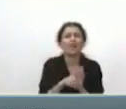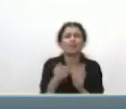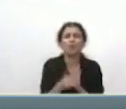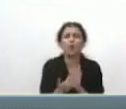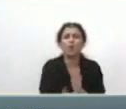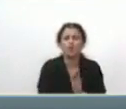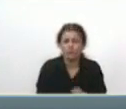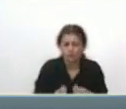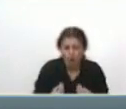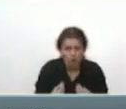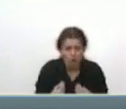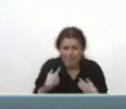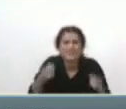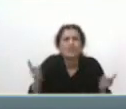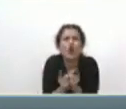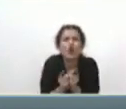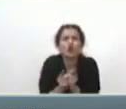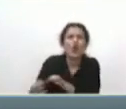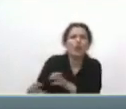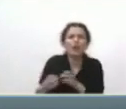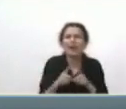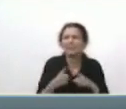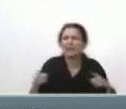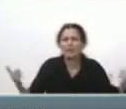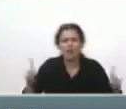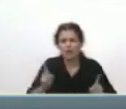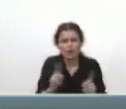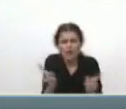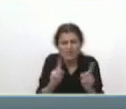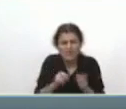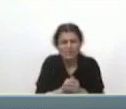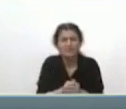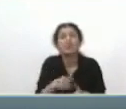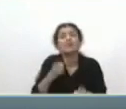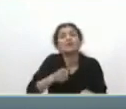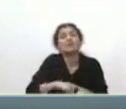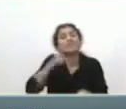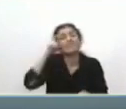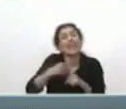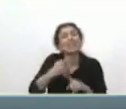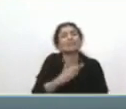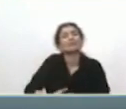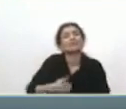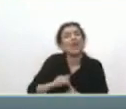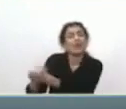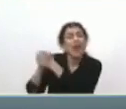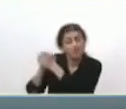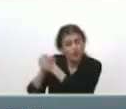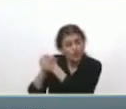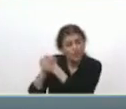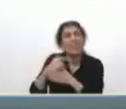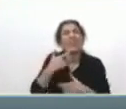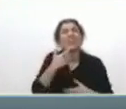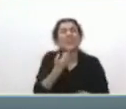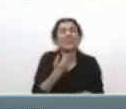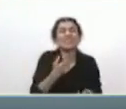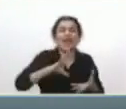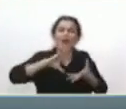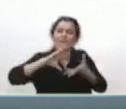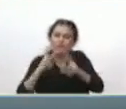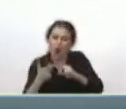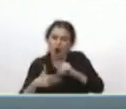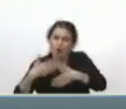tener más nada que discutir alfonsín decía que en democracia las formas son el fondo insisto en democracia las